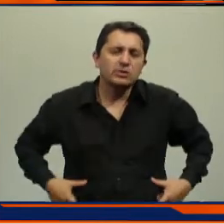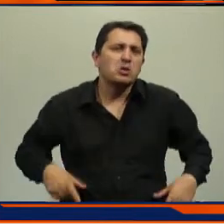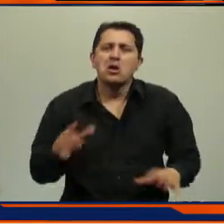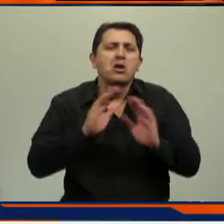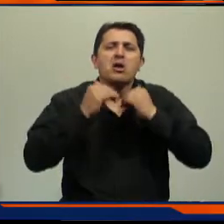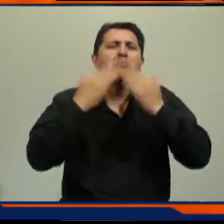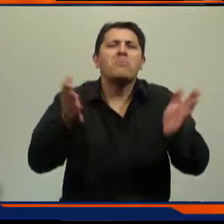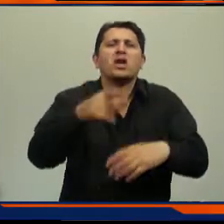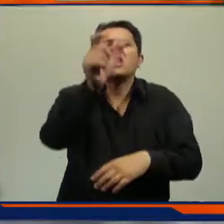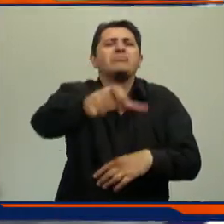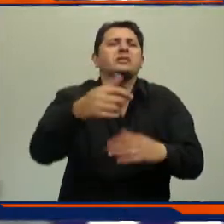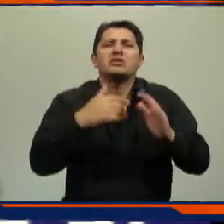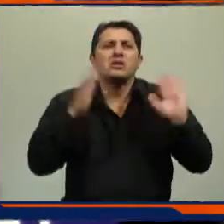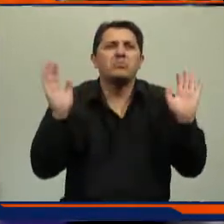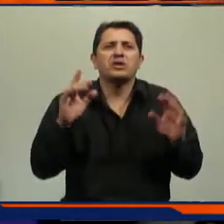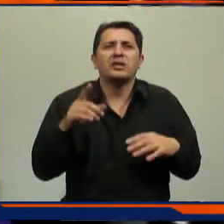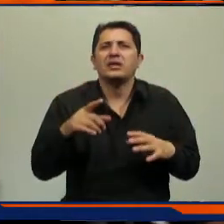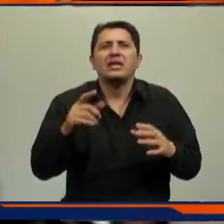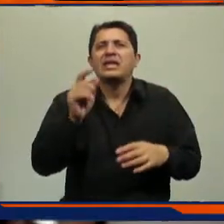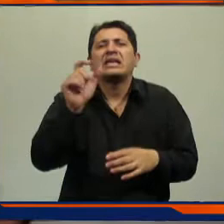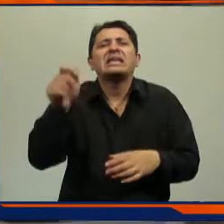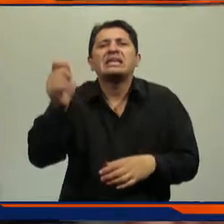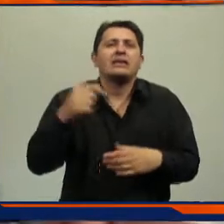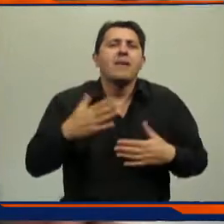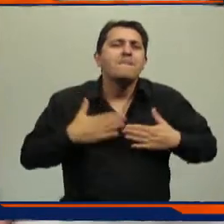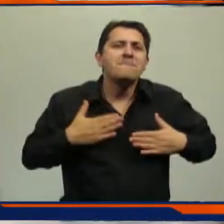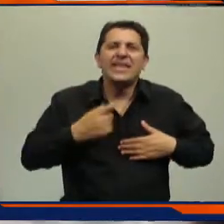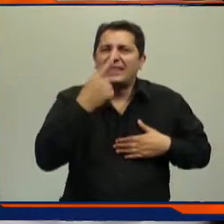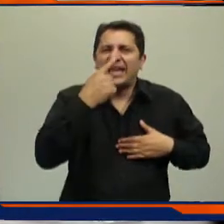sea, los intereses de quien sea. El interés mío